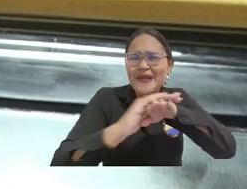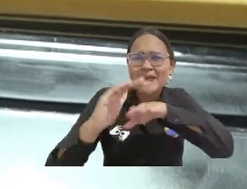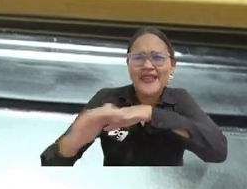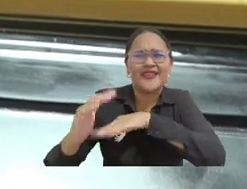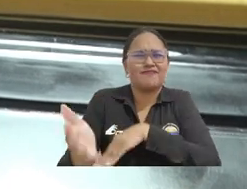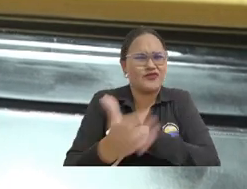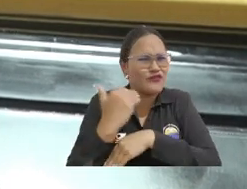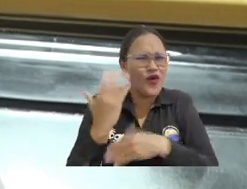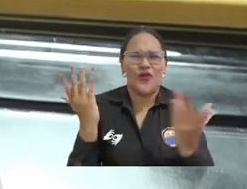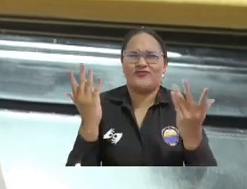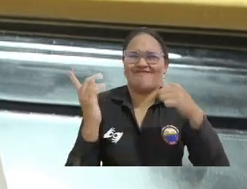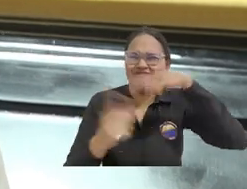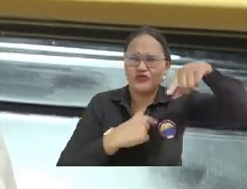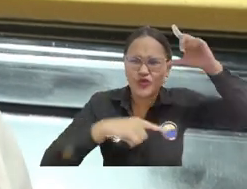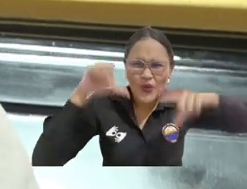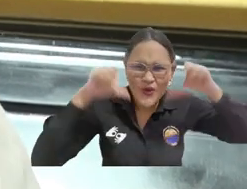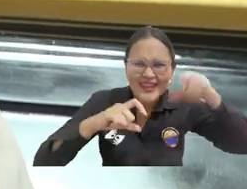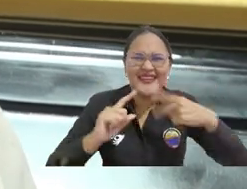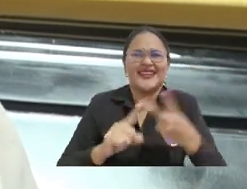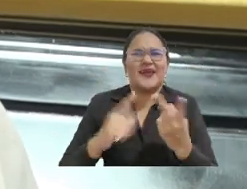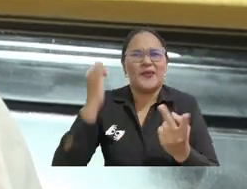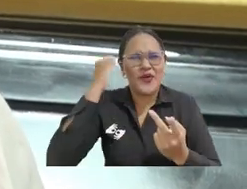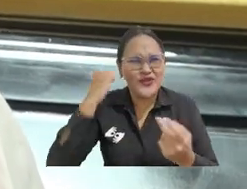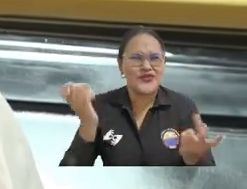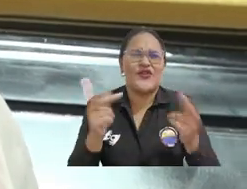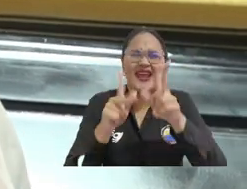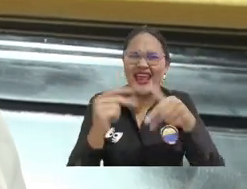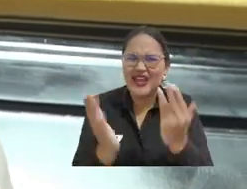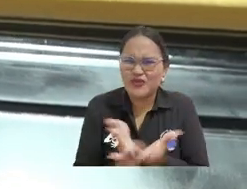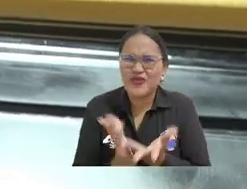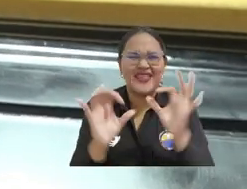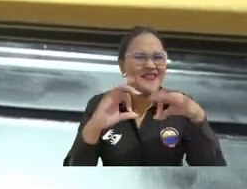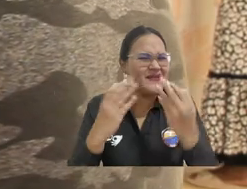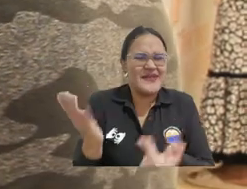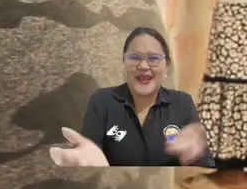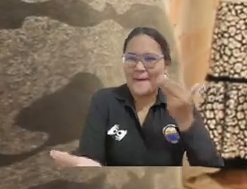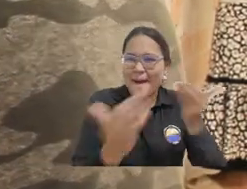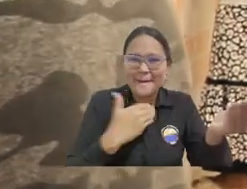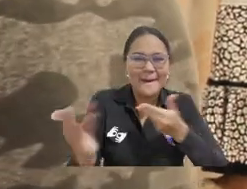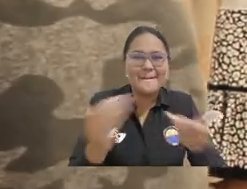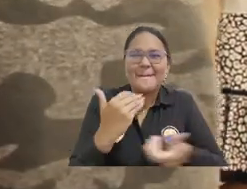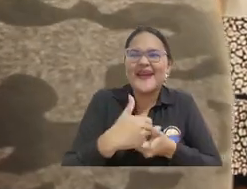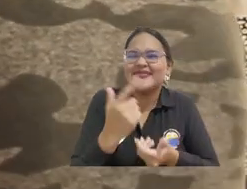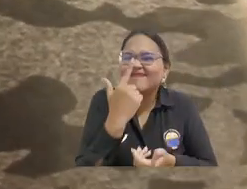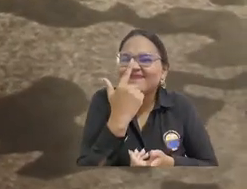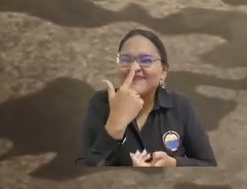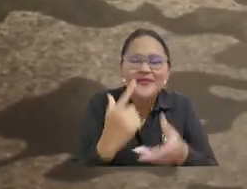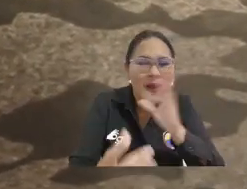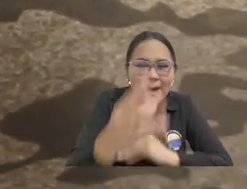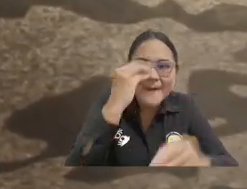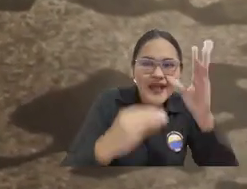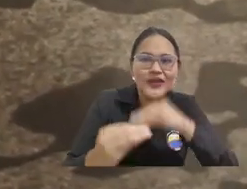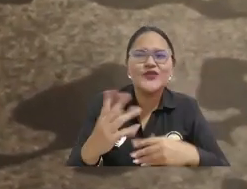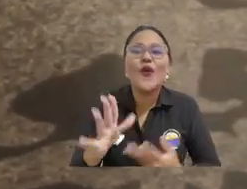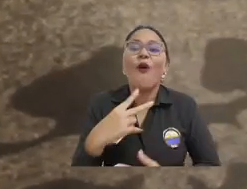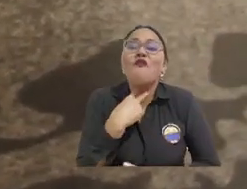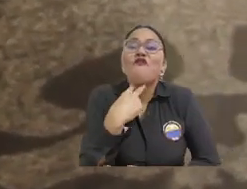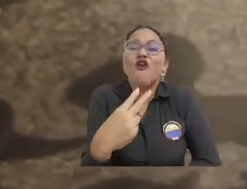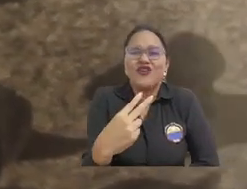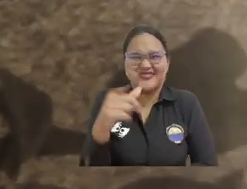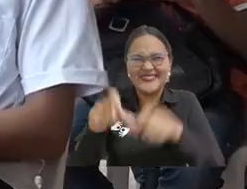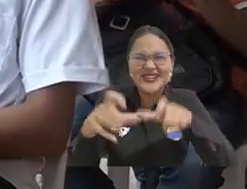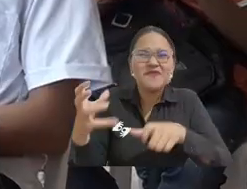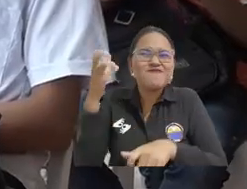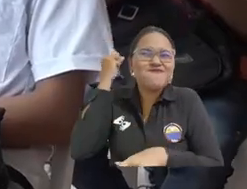turistas, ciudadanos, estudiantes, docentes, a que disfruten esta cuarta Feria Artesanal y Cultural del Caribe, La Voz de